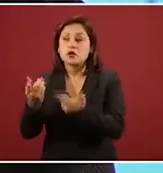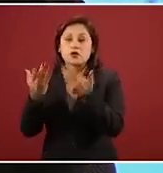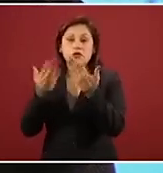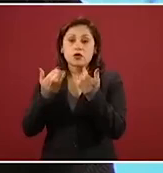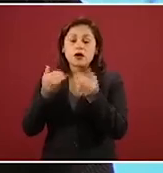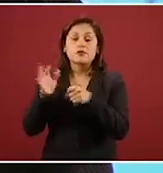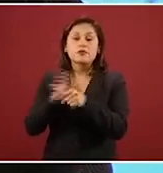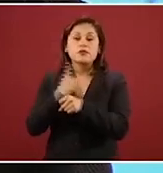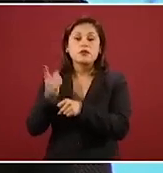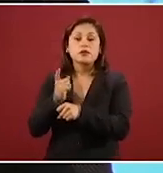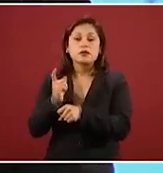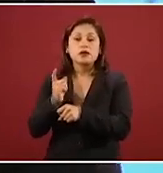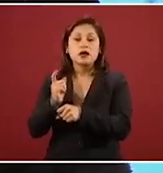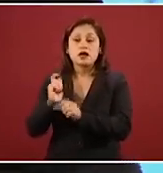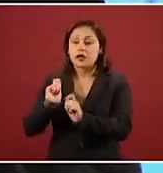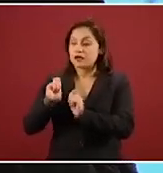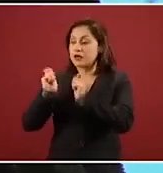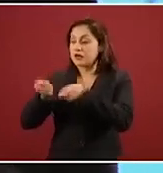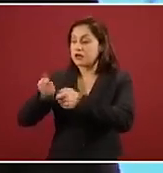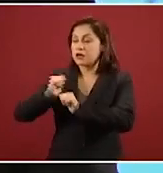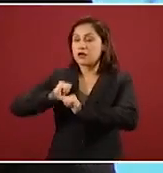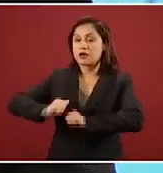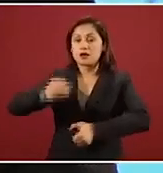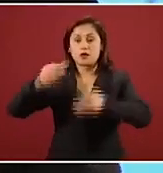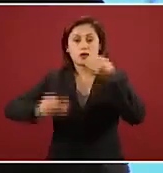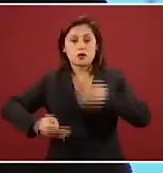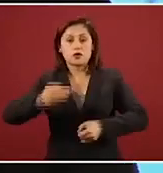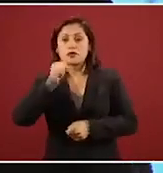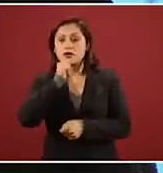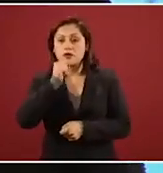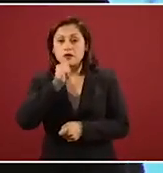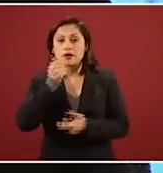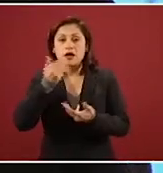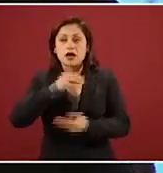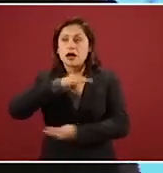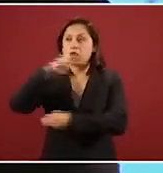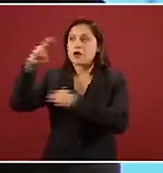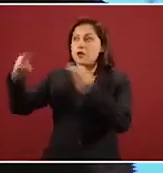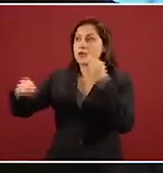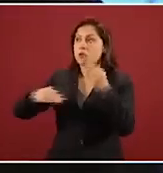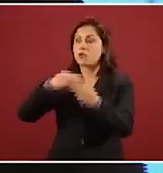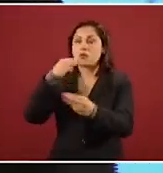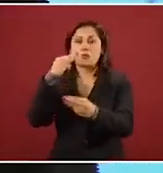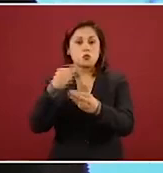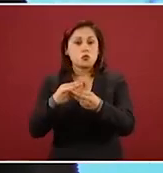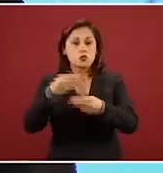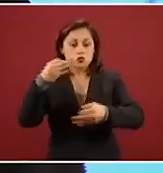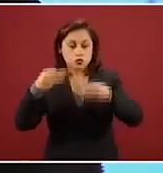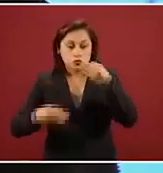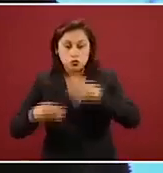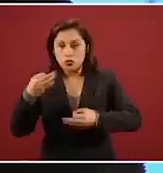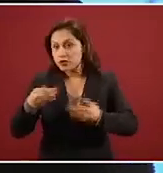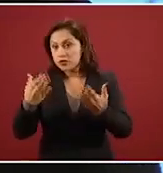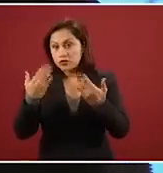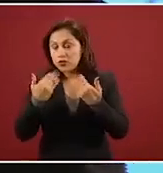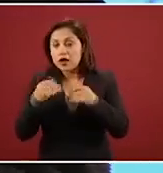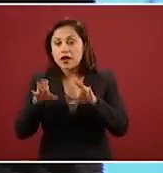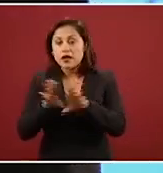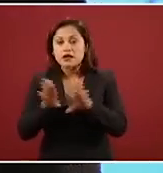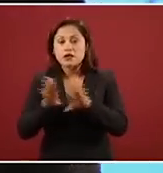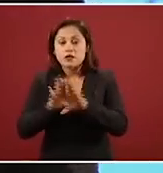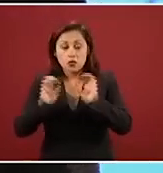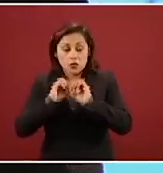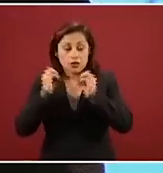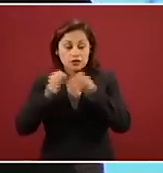jueces. Entonces, todos los países del mundo no tienen hoy esa posibilidad de acudir a la Organización Mundial de Comercio